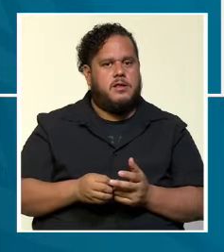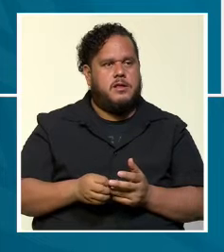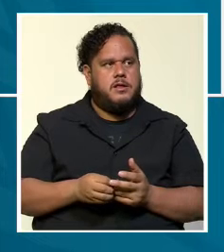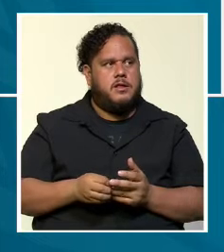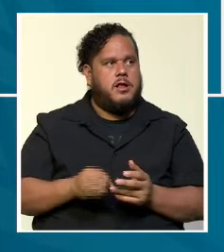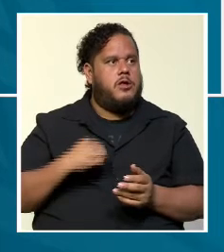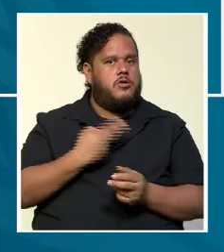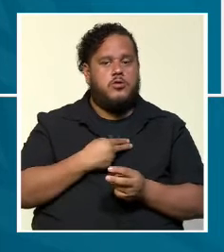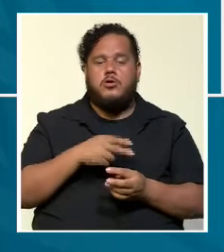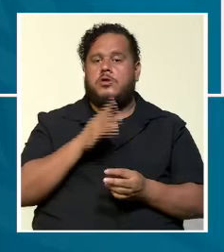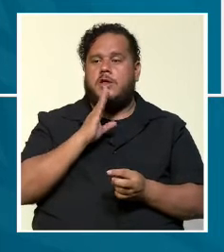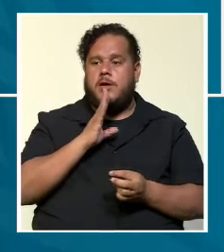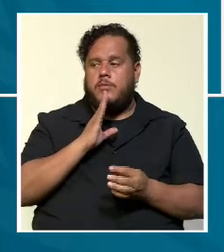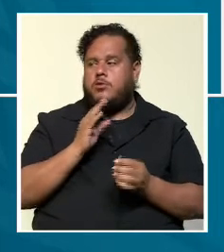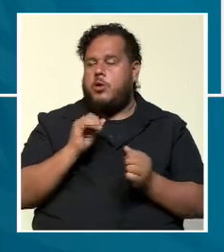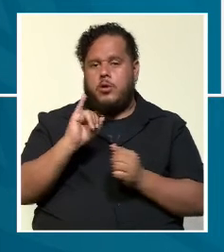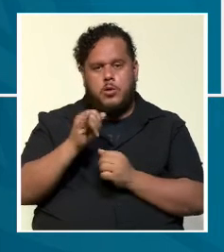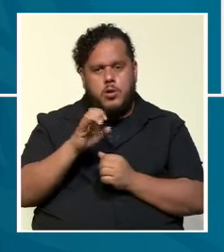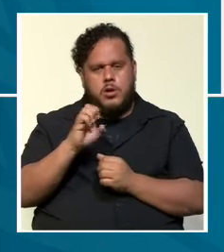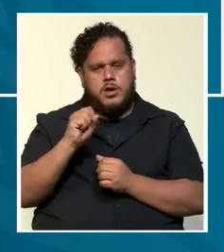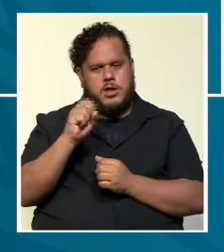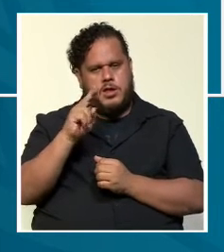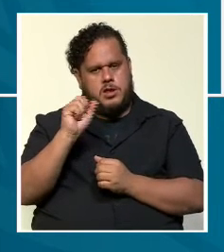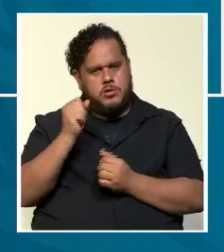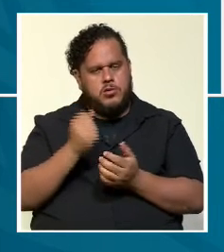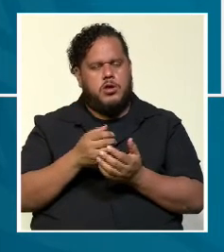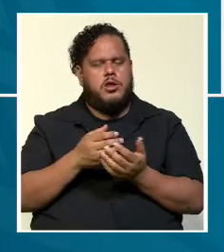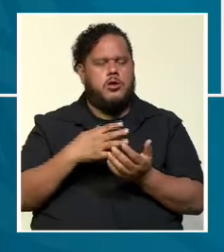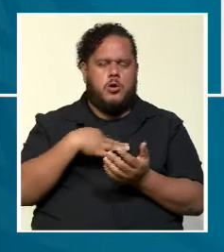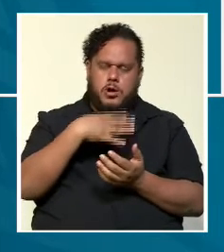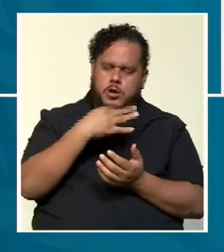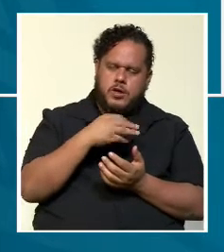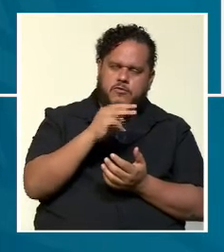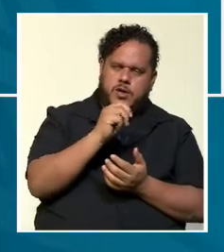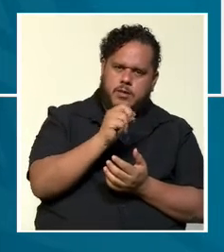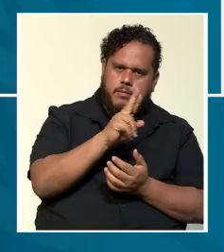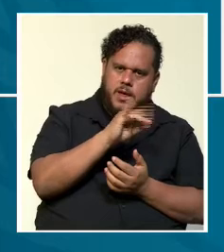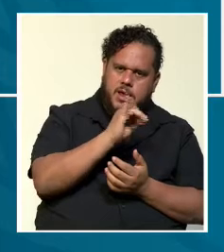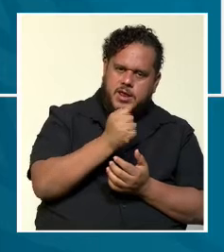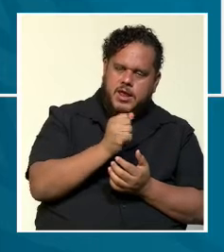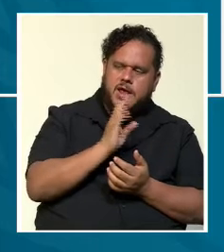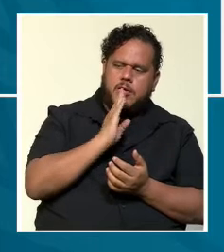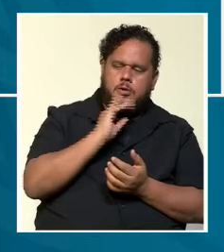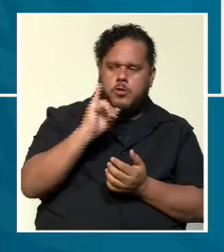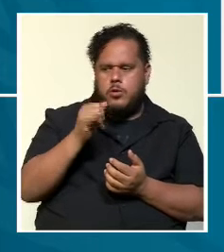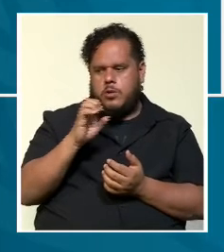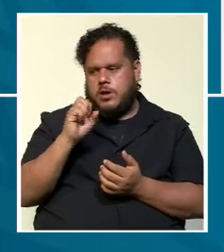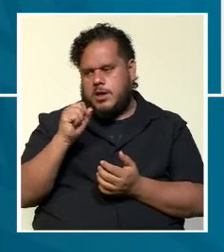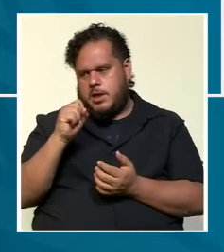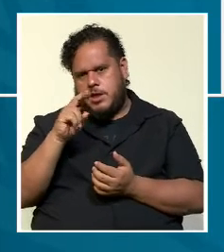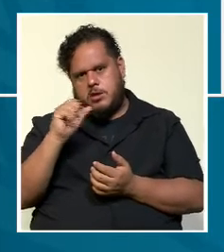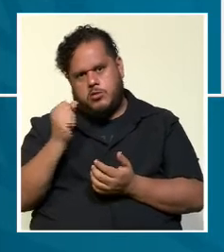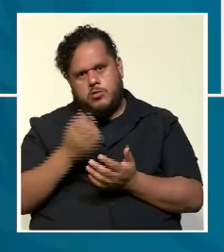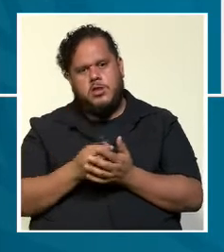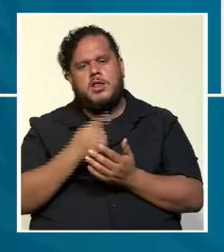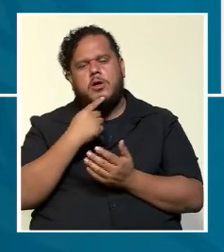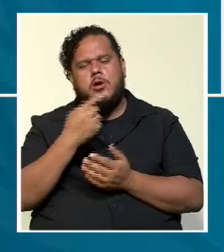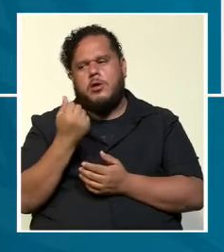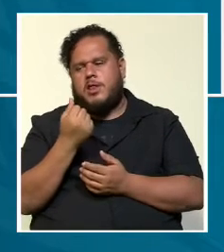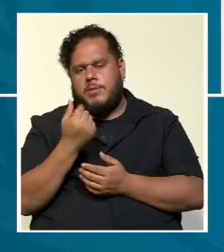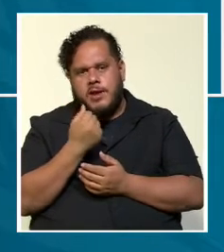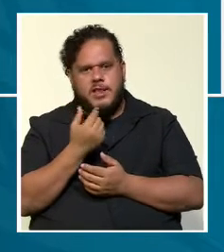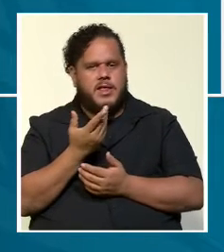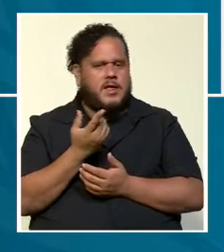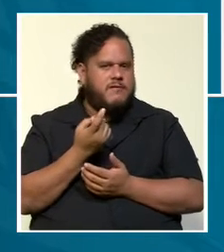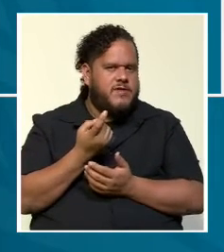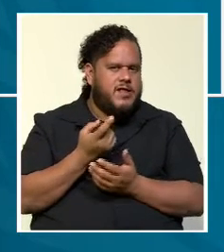hablamos con Jesús, creo que fue María la que habló con Jesús, y Jesús le dijo que había una plata que sobraba de su presupuesto, que si armábamos un